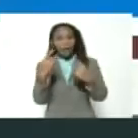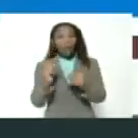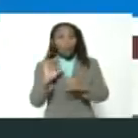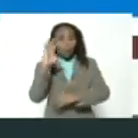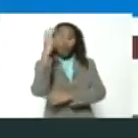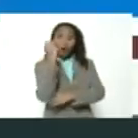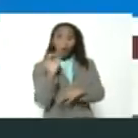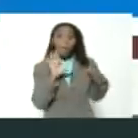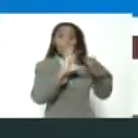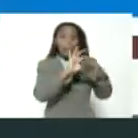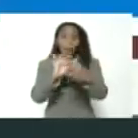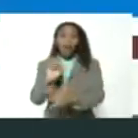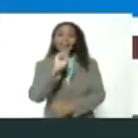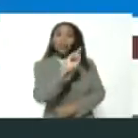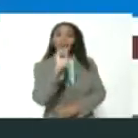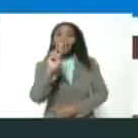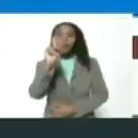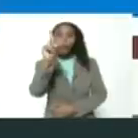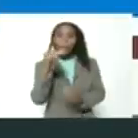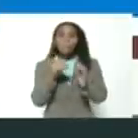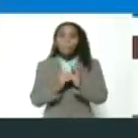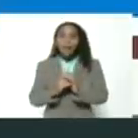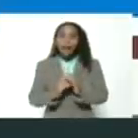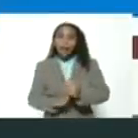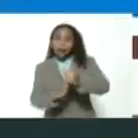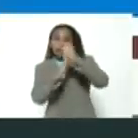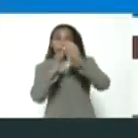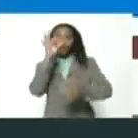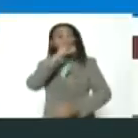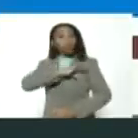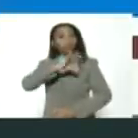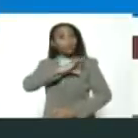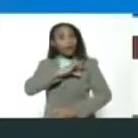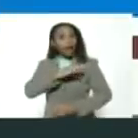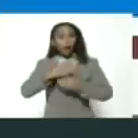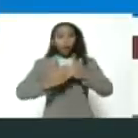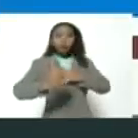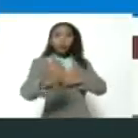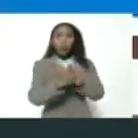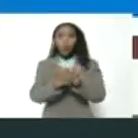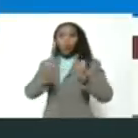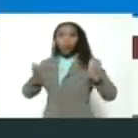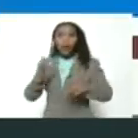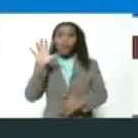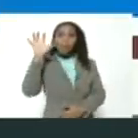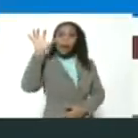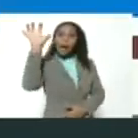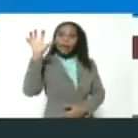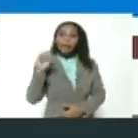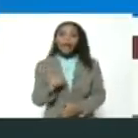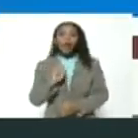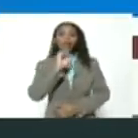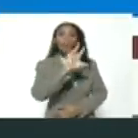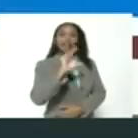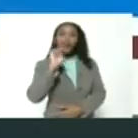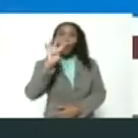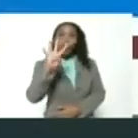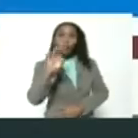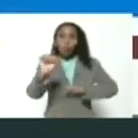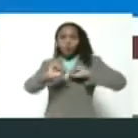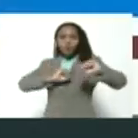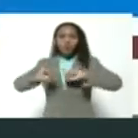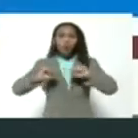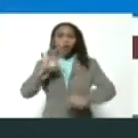articular 121.000 líderes sociales a lo largo y ancho del país en los 34